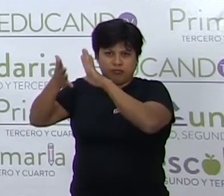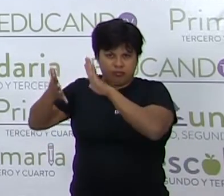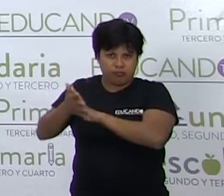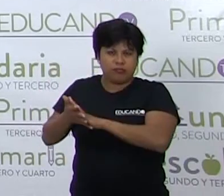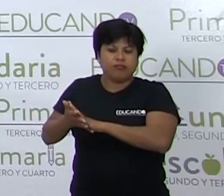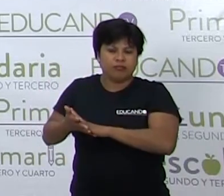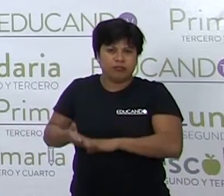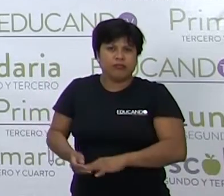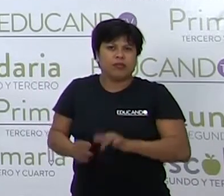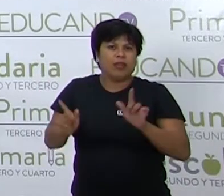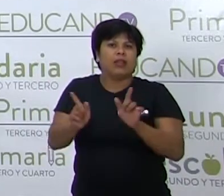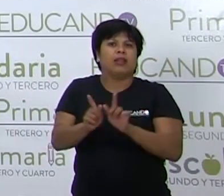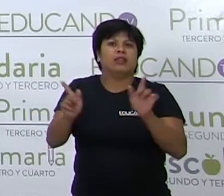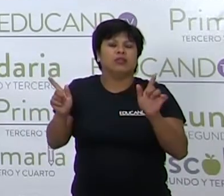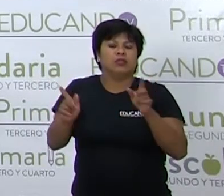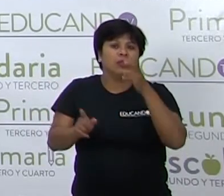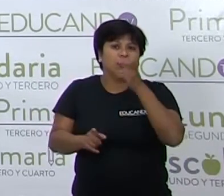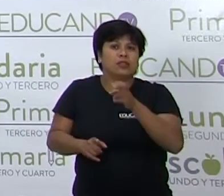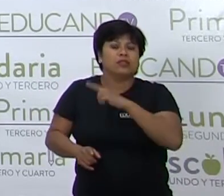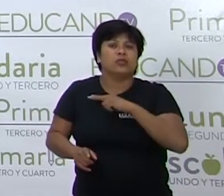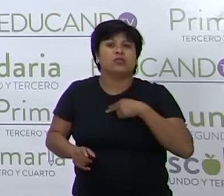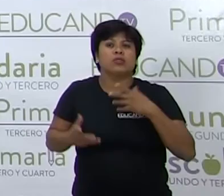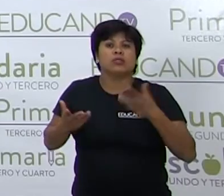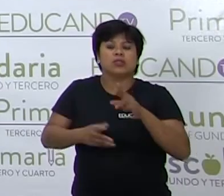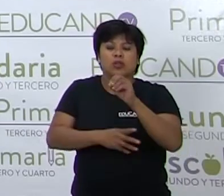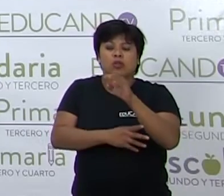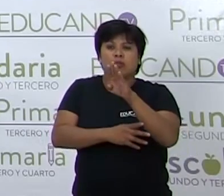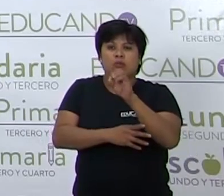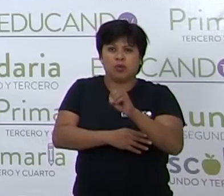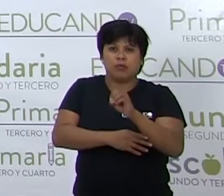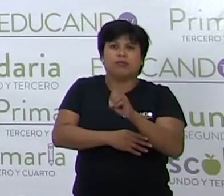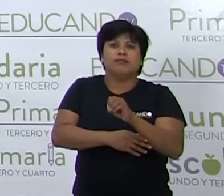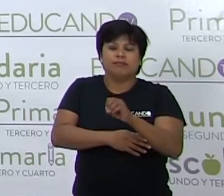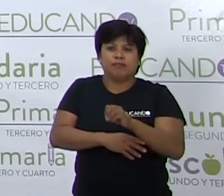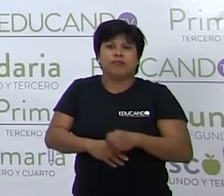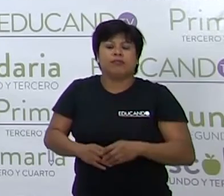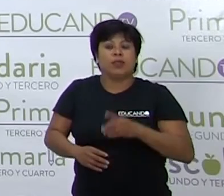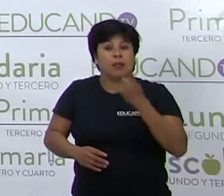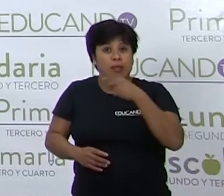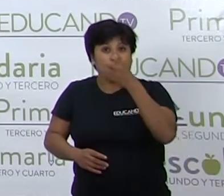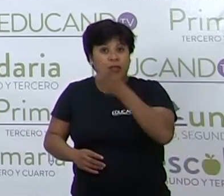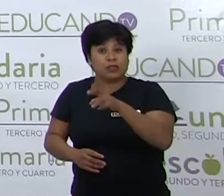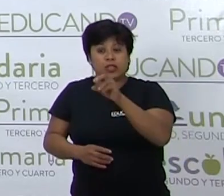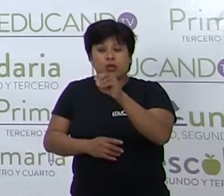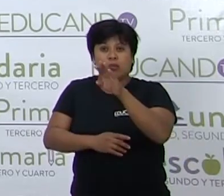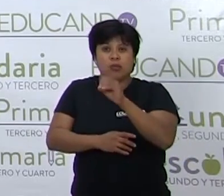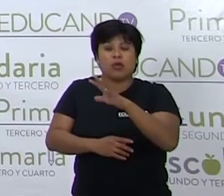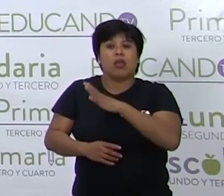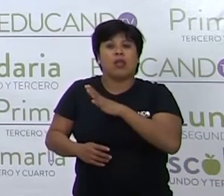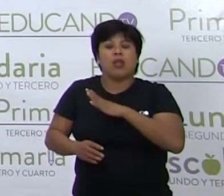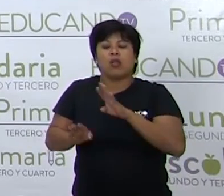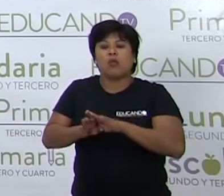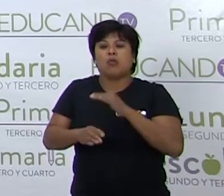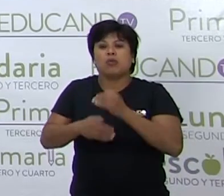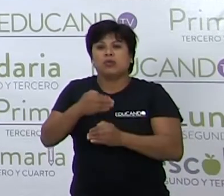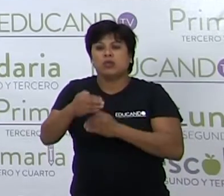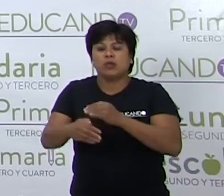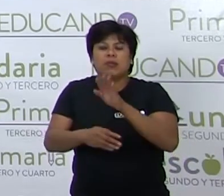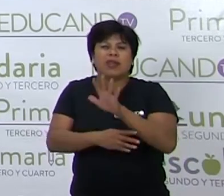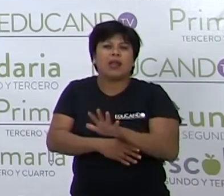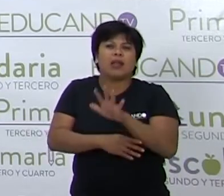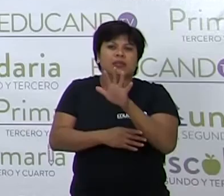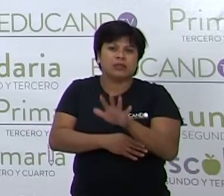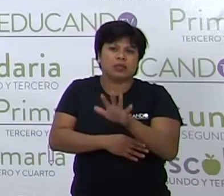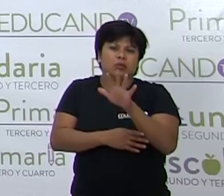acá listo y estamos formando el rombo acá y para el rombo vamos a hacer un procedimiento parecido